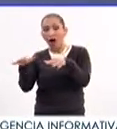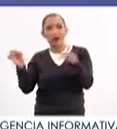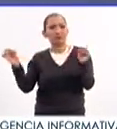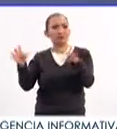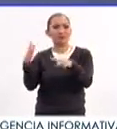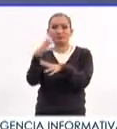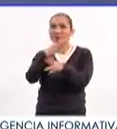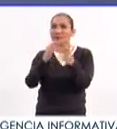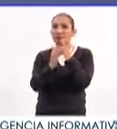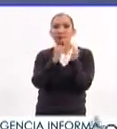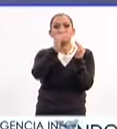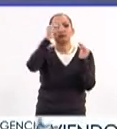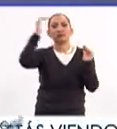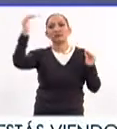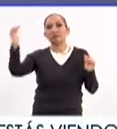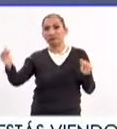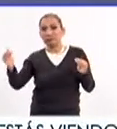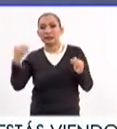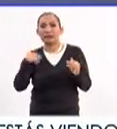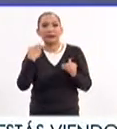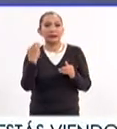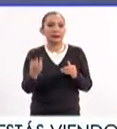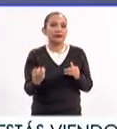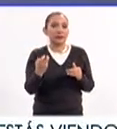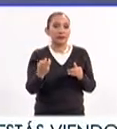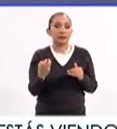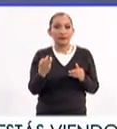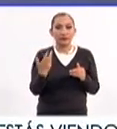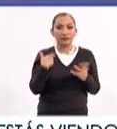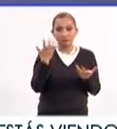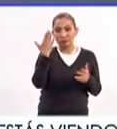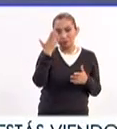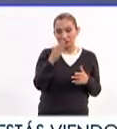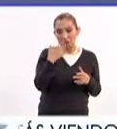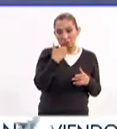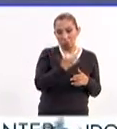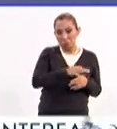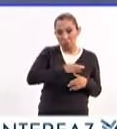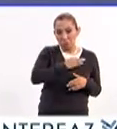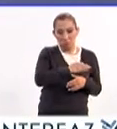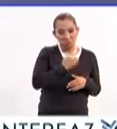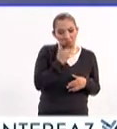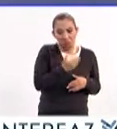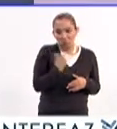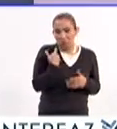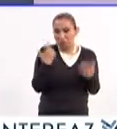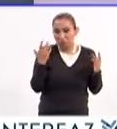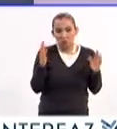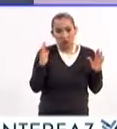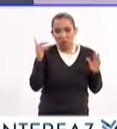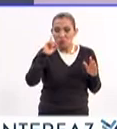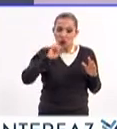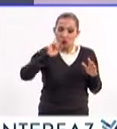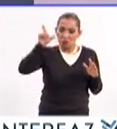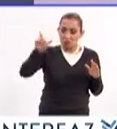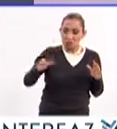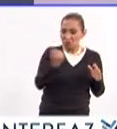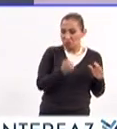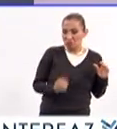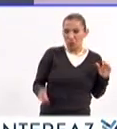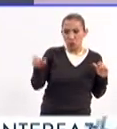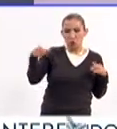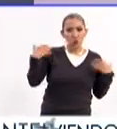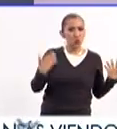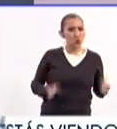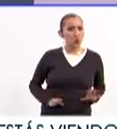salto gigantesco y eso, yo lo celebro, me parece estupendo porque es una mujer con mucha capacidad, con muchas